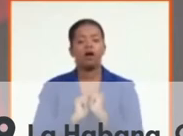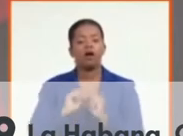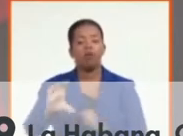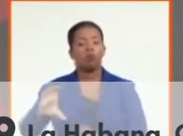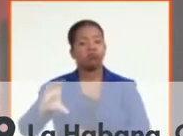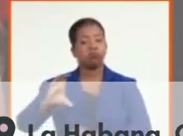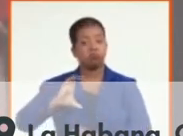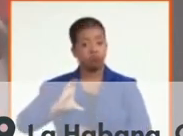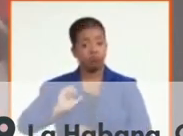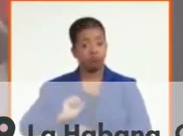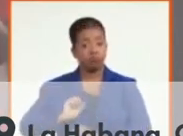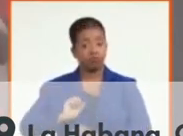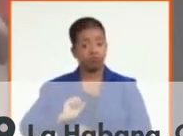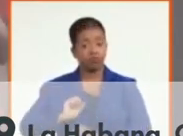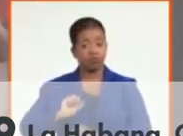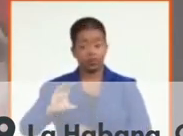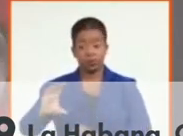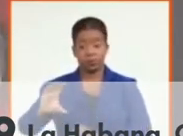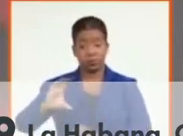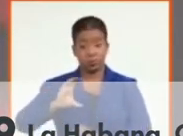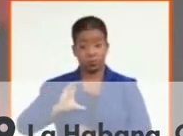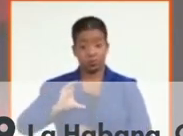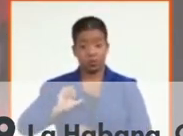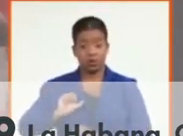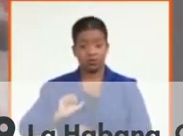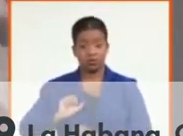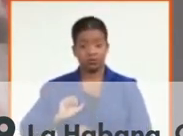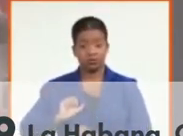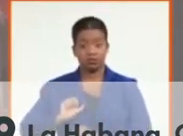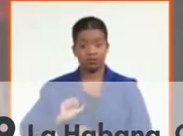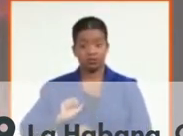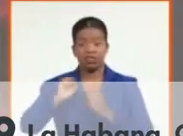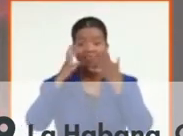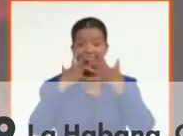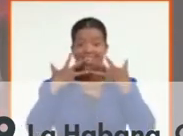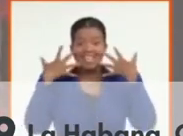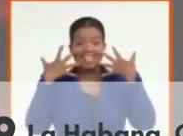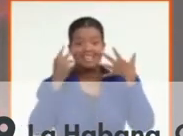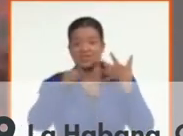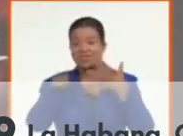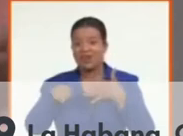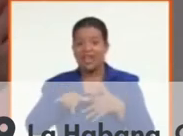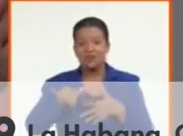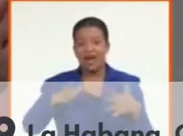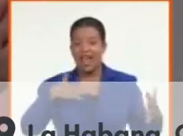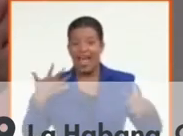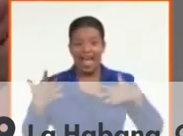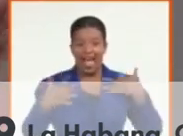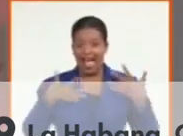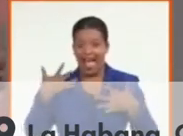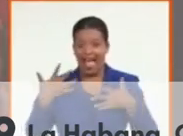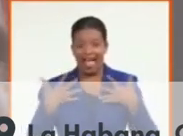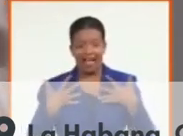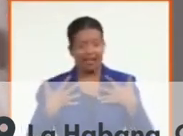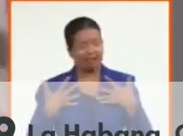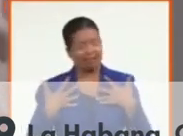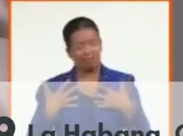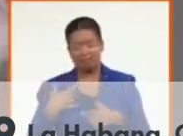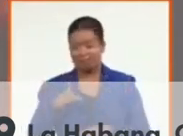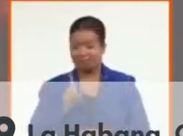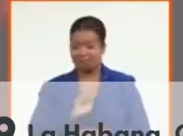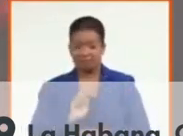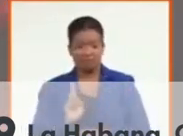y hay que hablar así con toda la objetividad la felicidad no iba a durar en las condiciones que estamos sin hacer más nada no le iba a durar